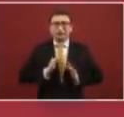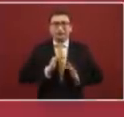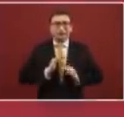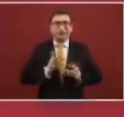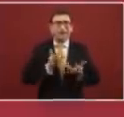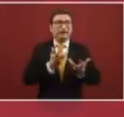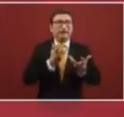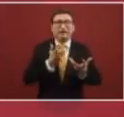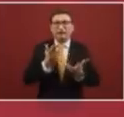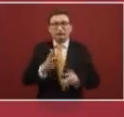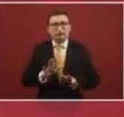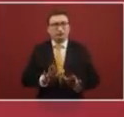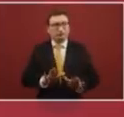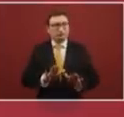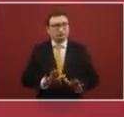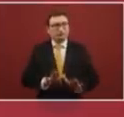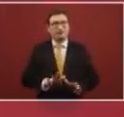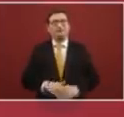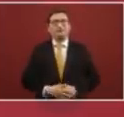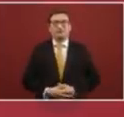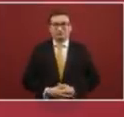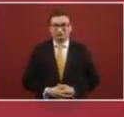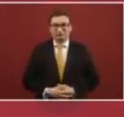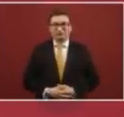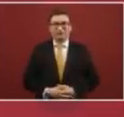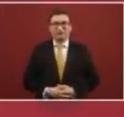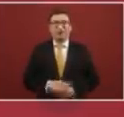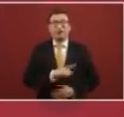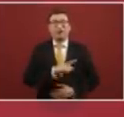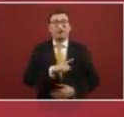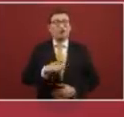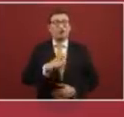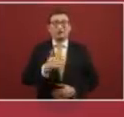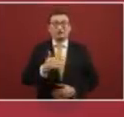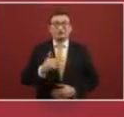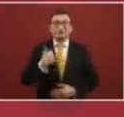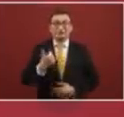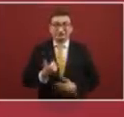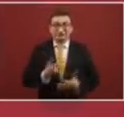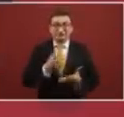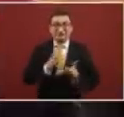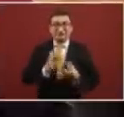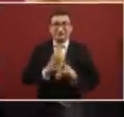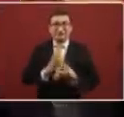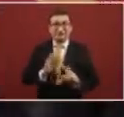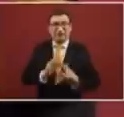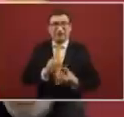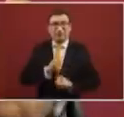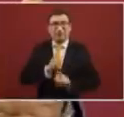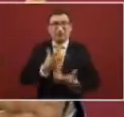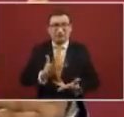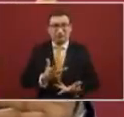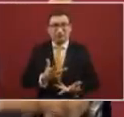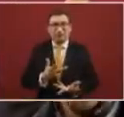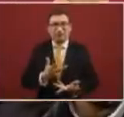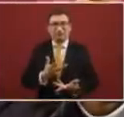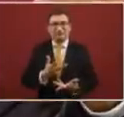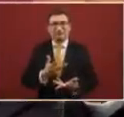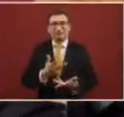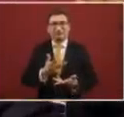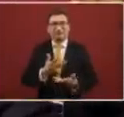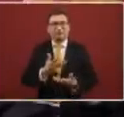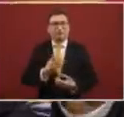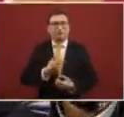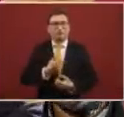Y cada vez que tienen oportunidad, va